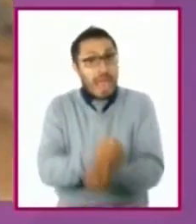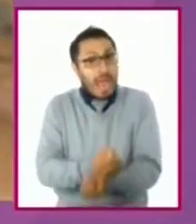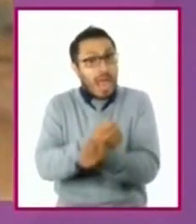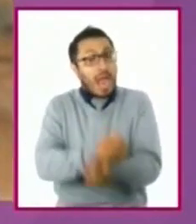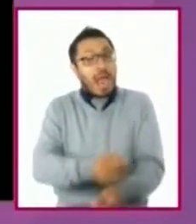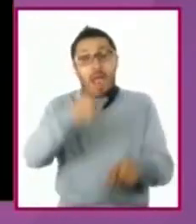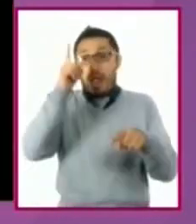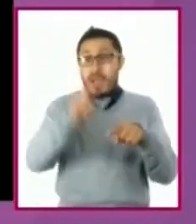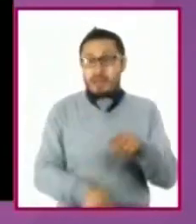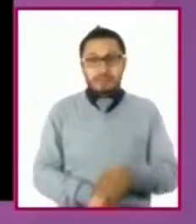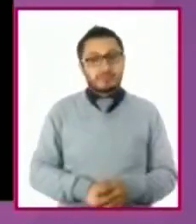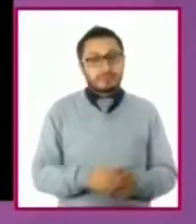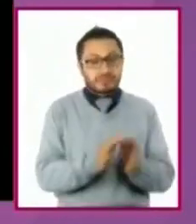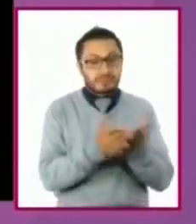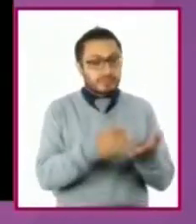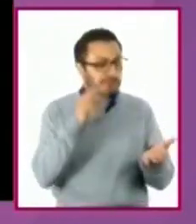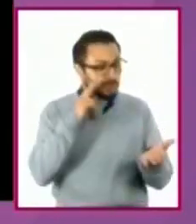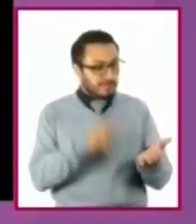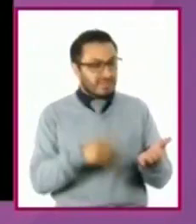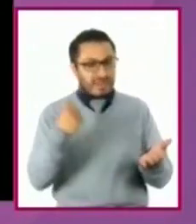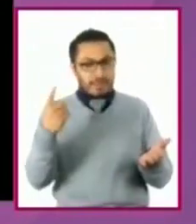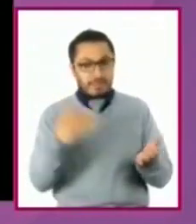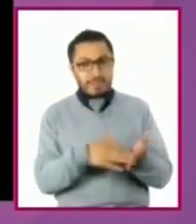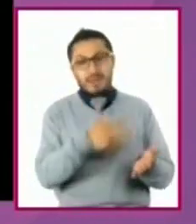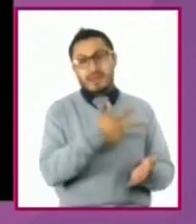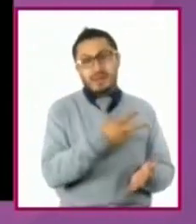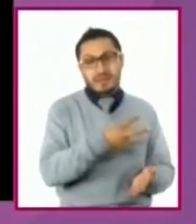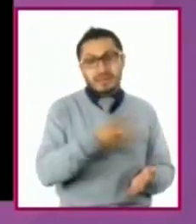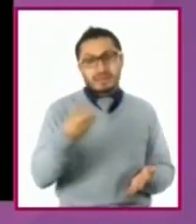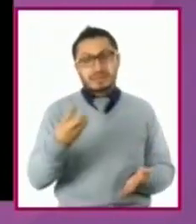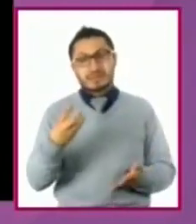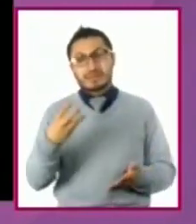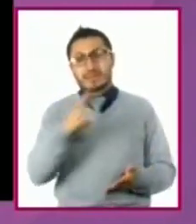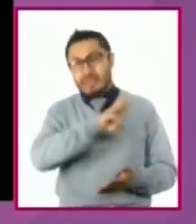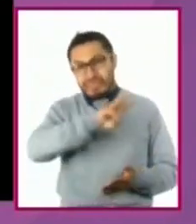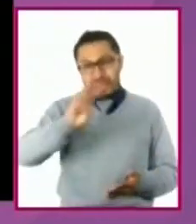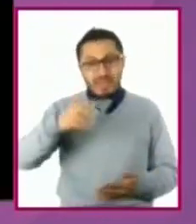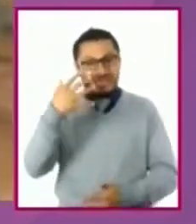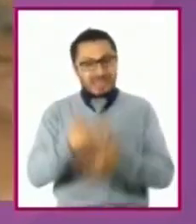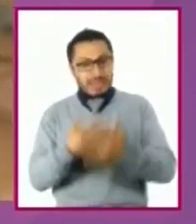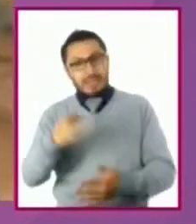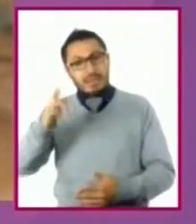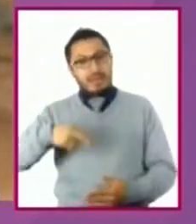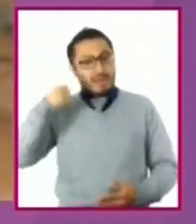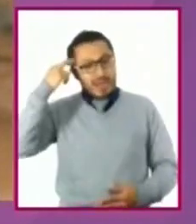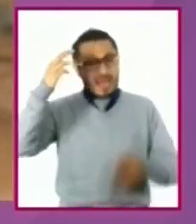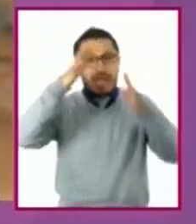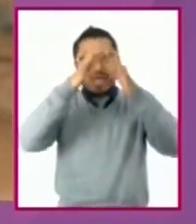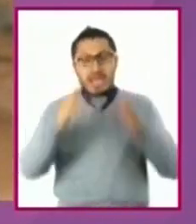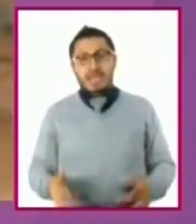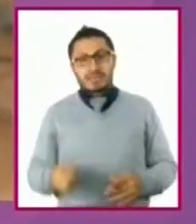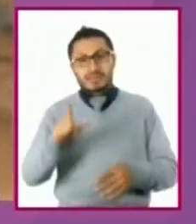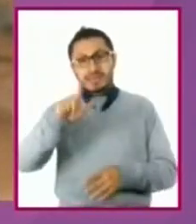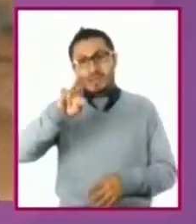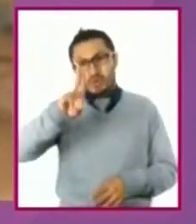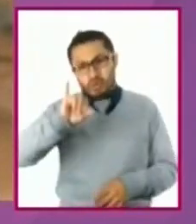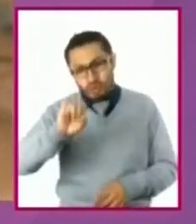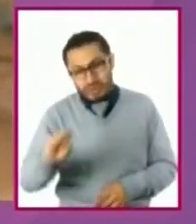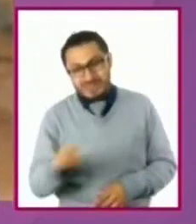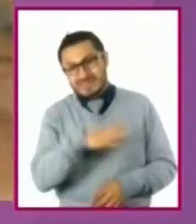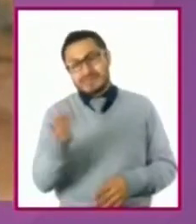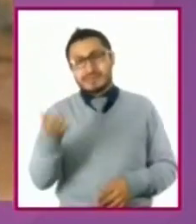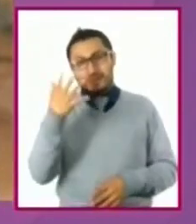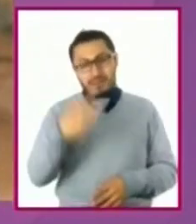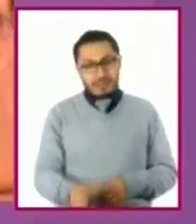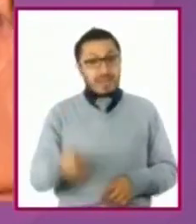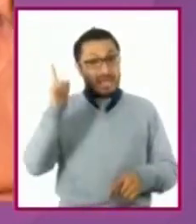Este libro dice que en 1315 el rey de Francia, Luis X, publicó un decreto proclamando la idea de libertad